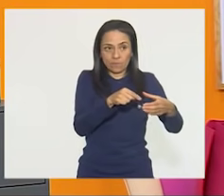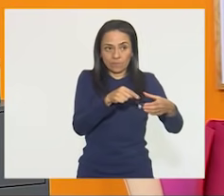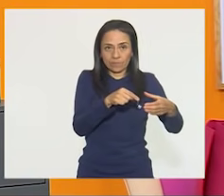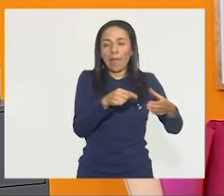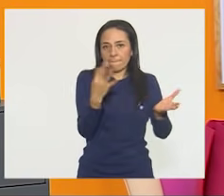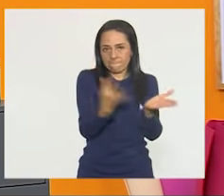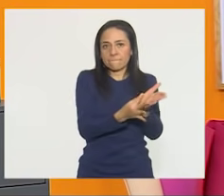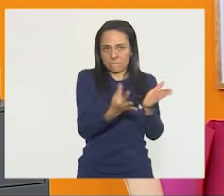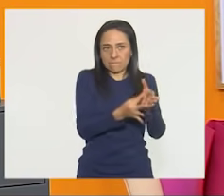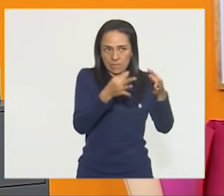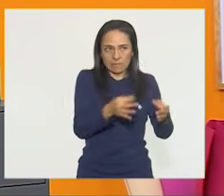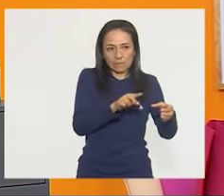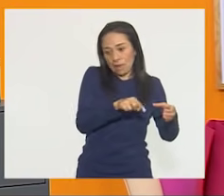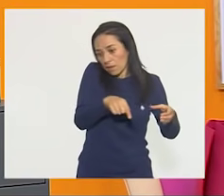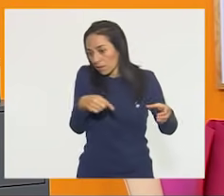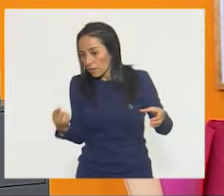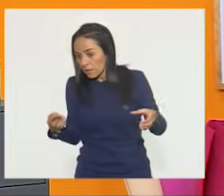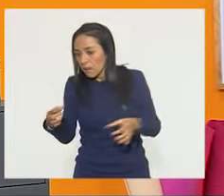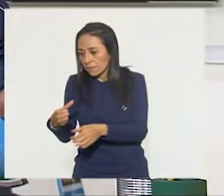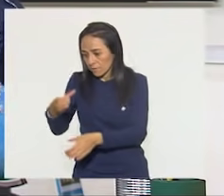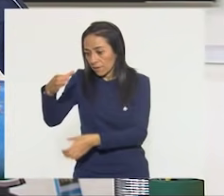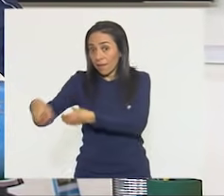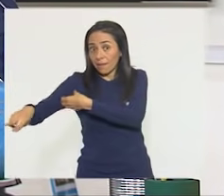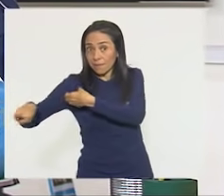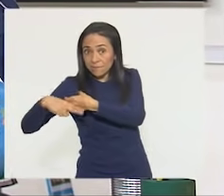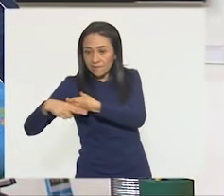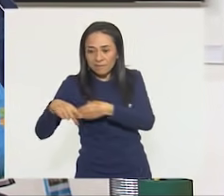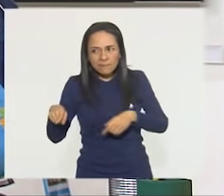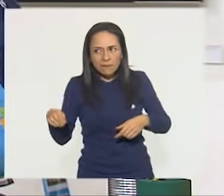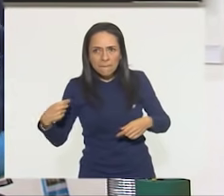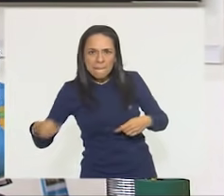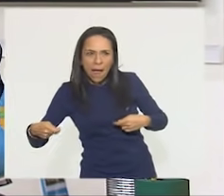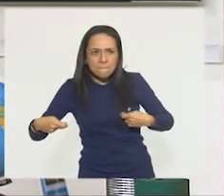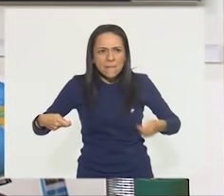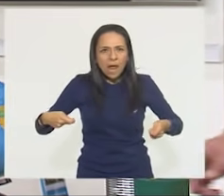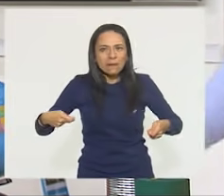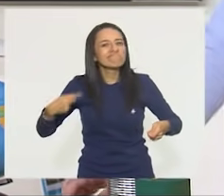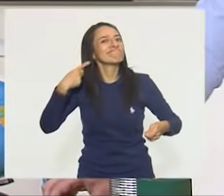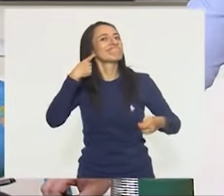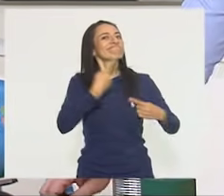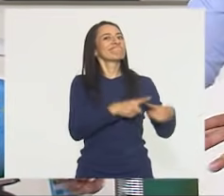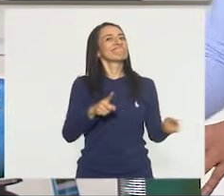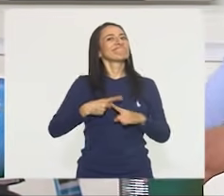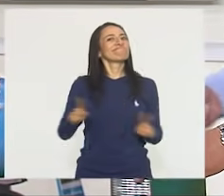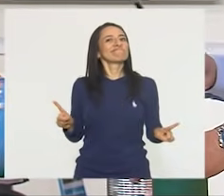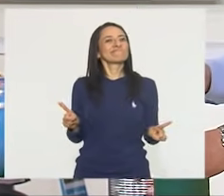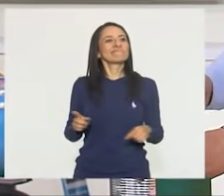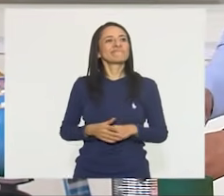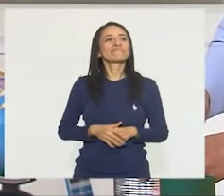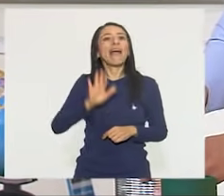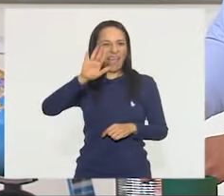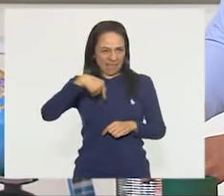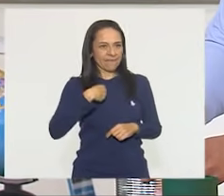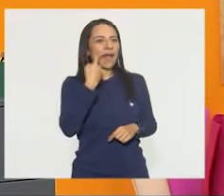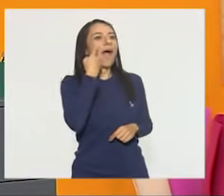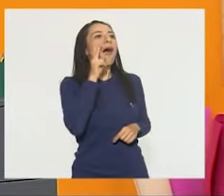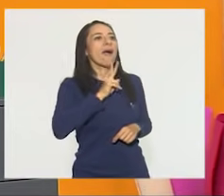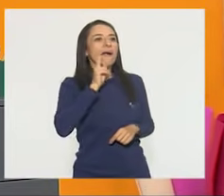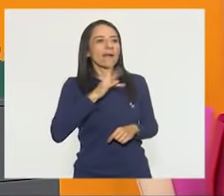un bote de metal a un bote de cristal. A ver, Aníbal, vamos a comprobarlo a golpearle el objeto. Veamos.